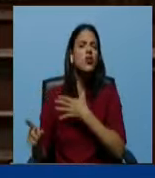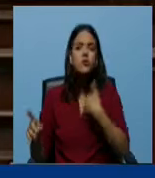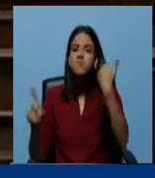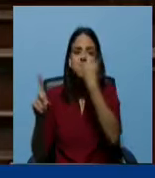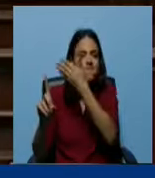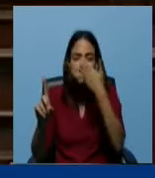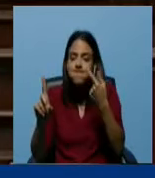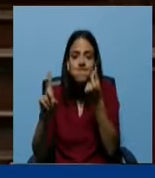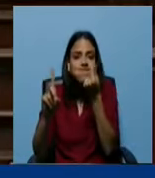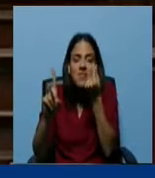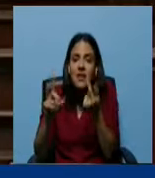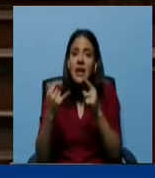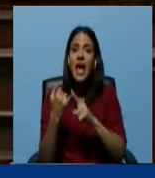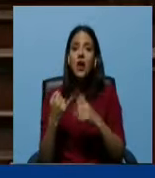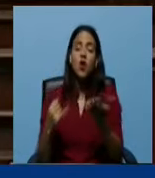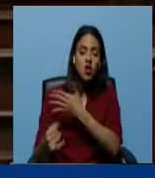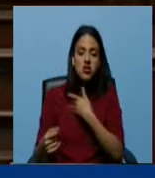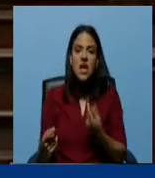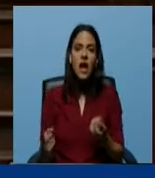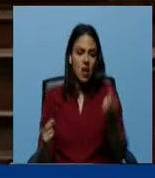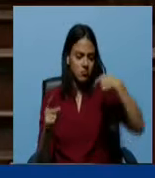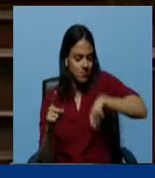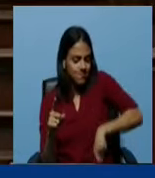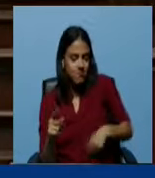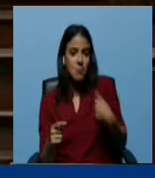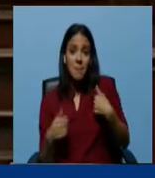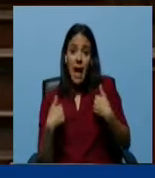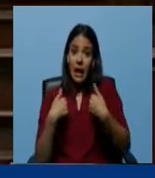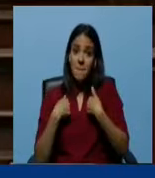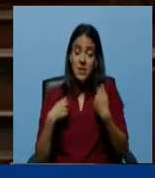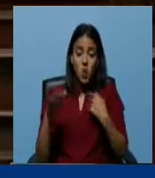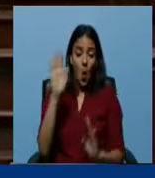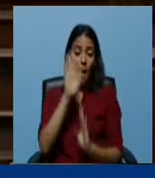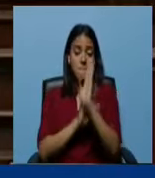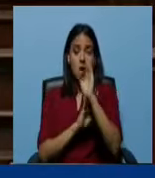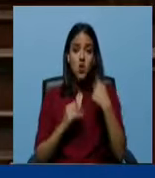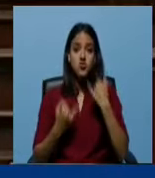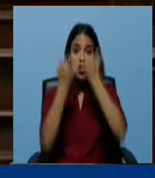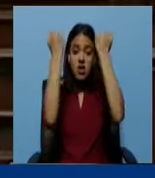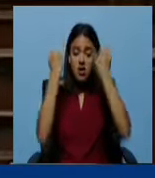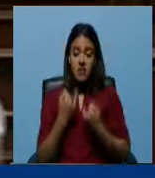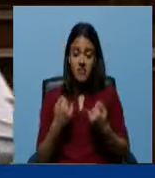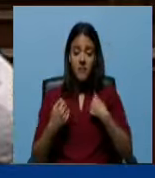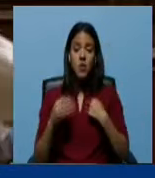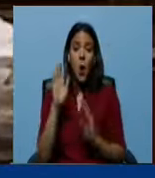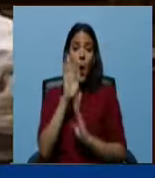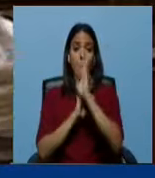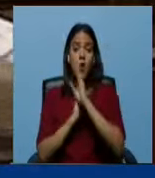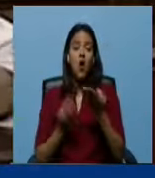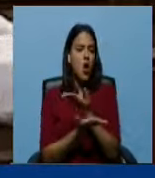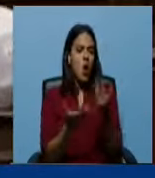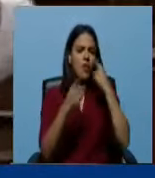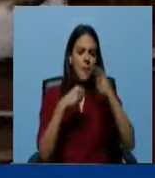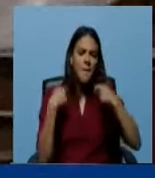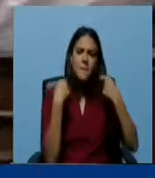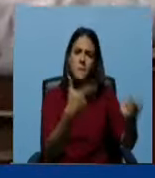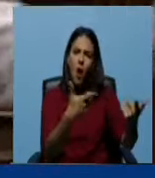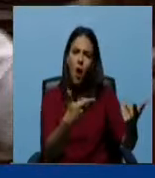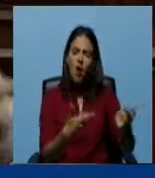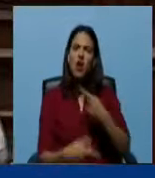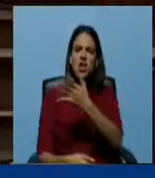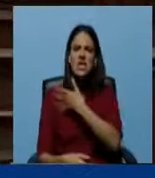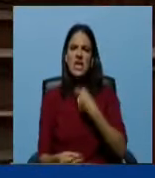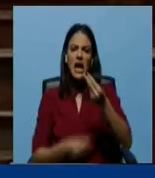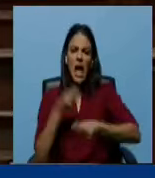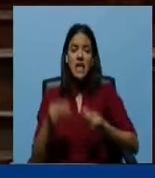el egocentrismo, la ambición personalista, el individualismo y el querer convertir este movimiento